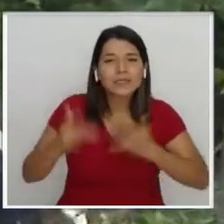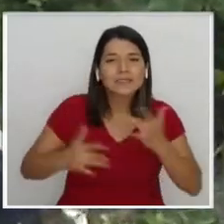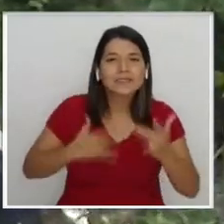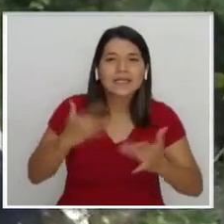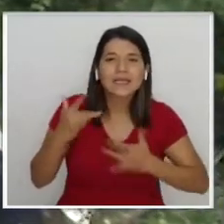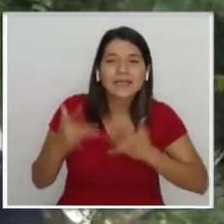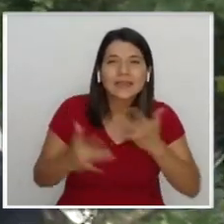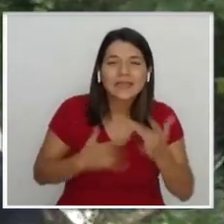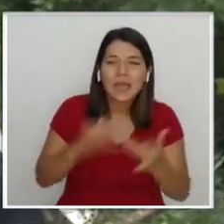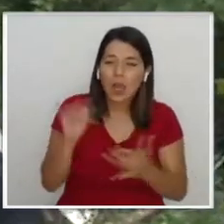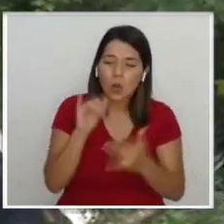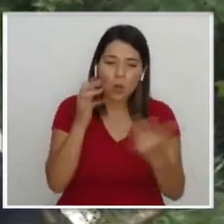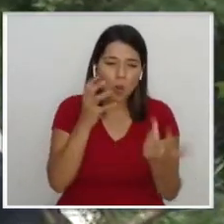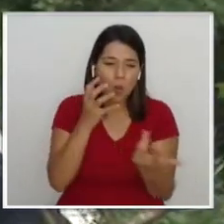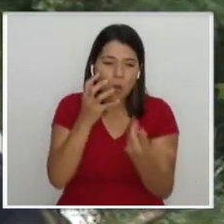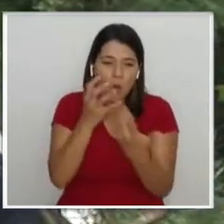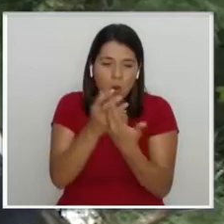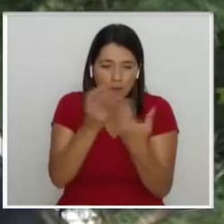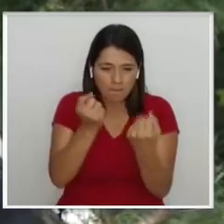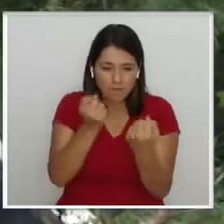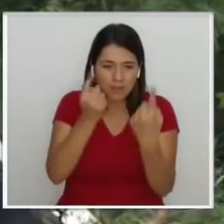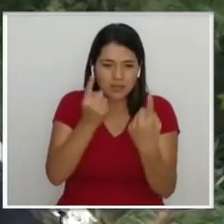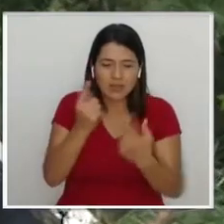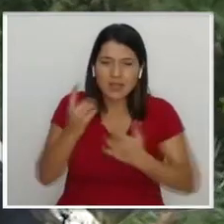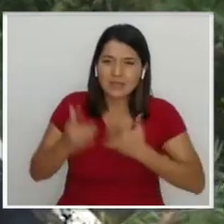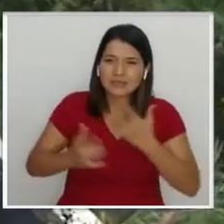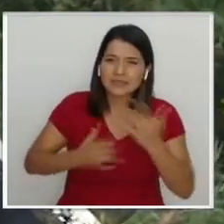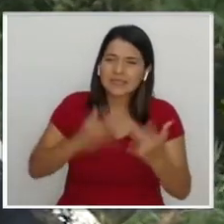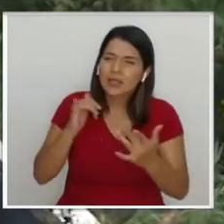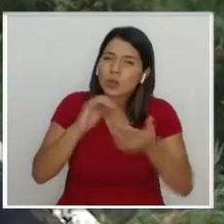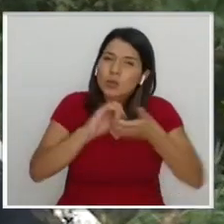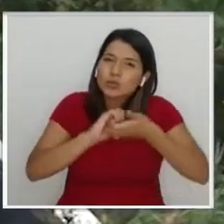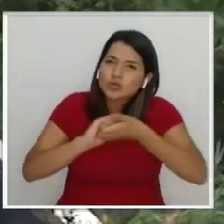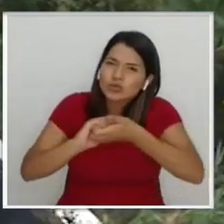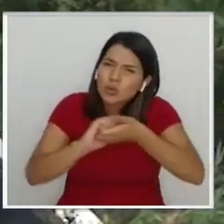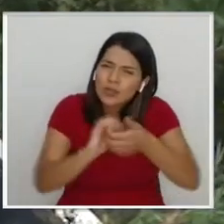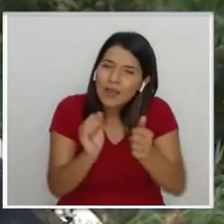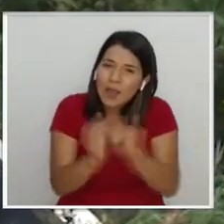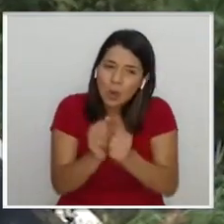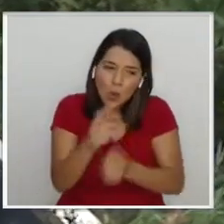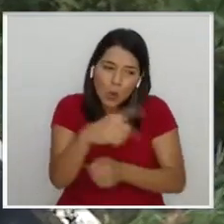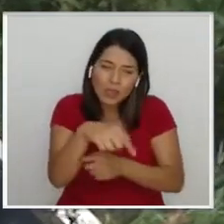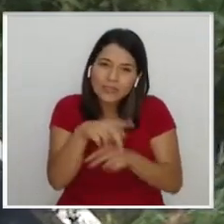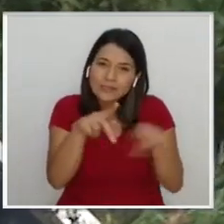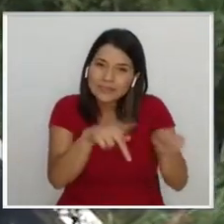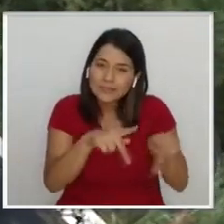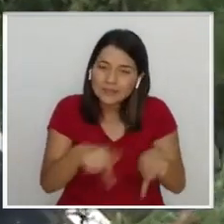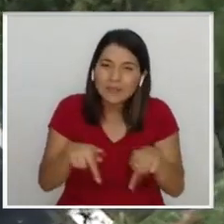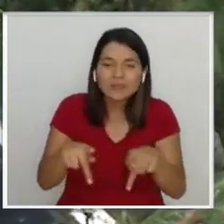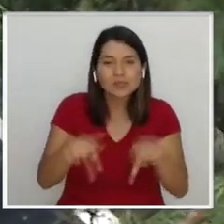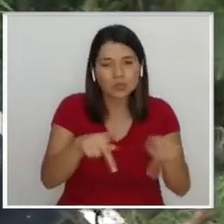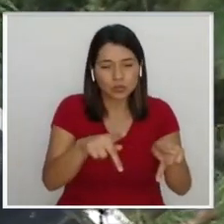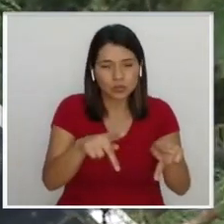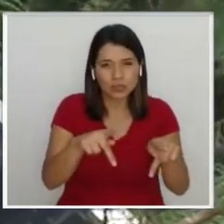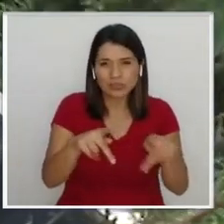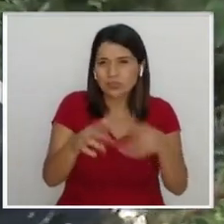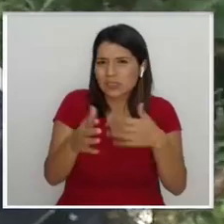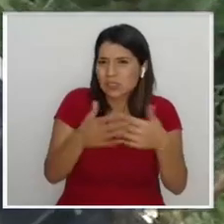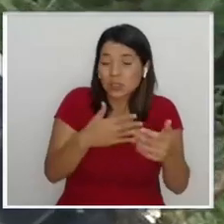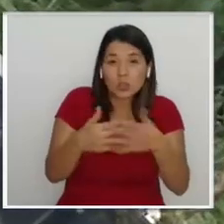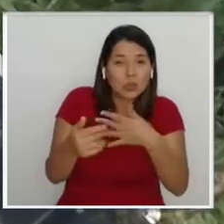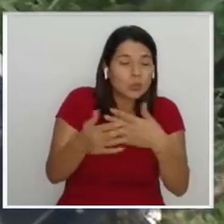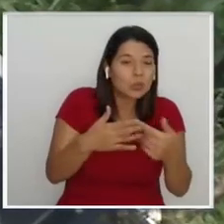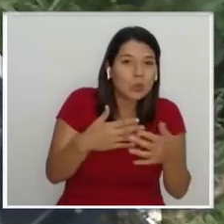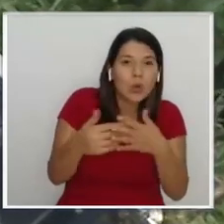empatía, esa solidaridad con esas personas que están ahí, sin importar lo que